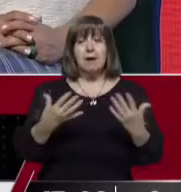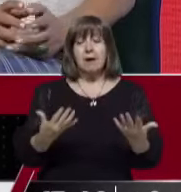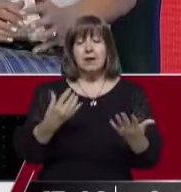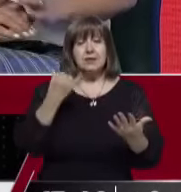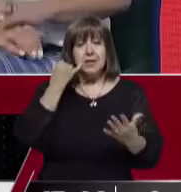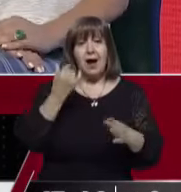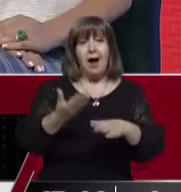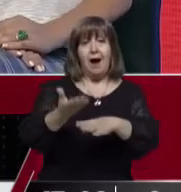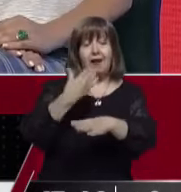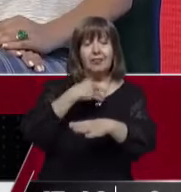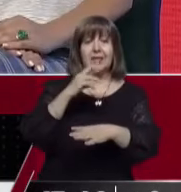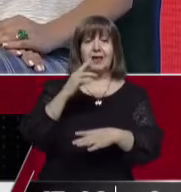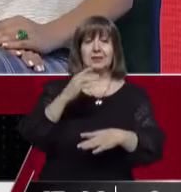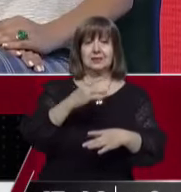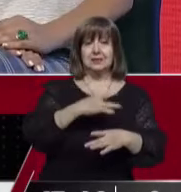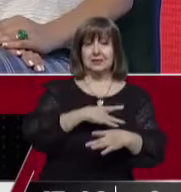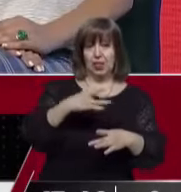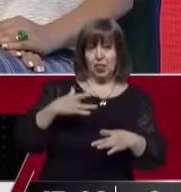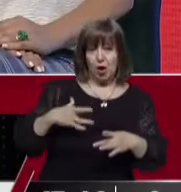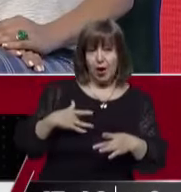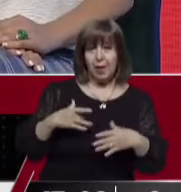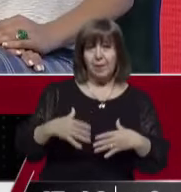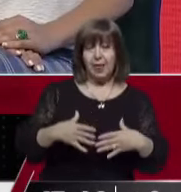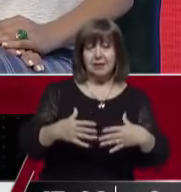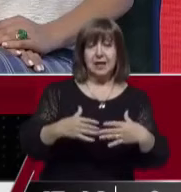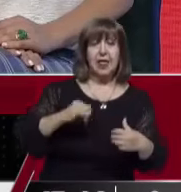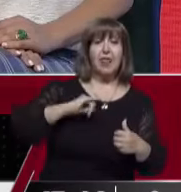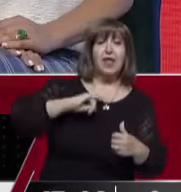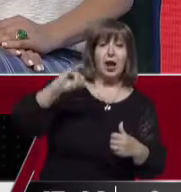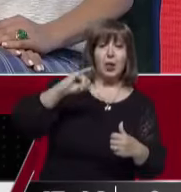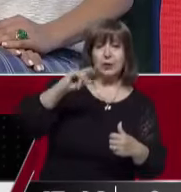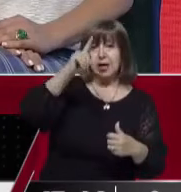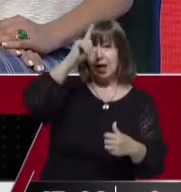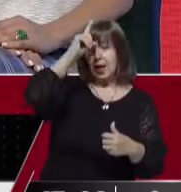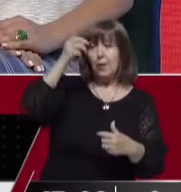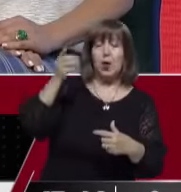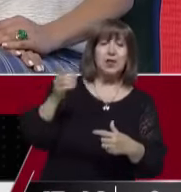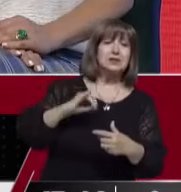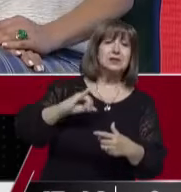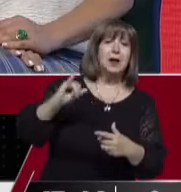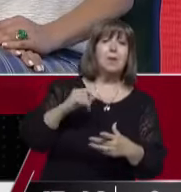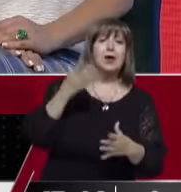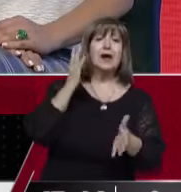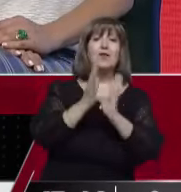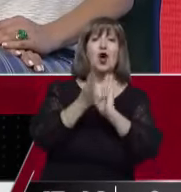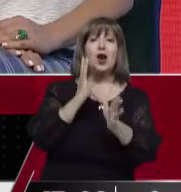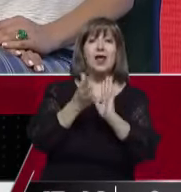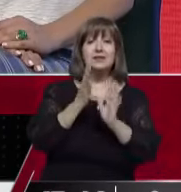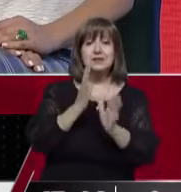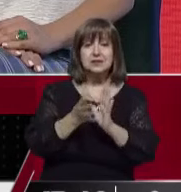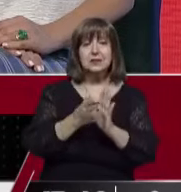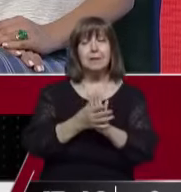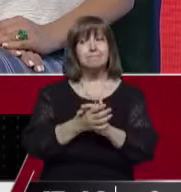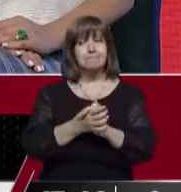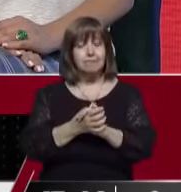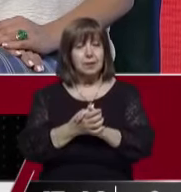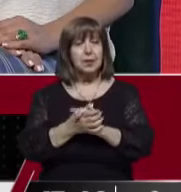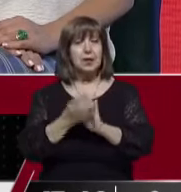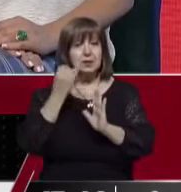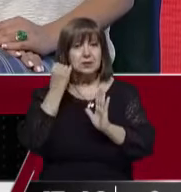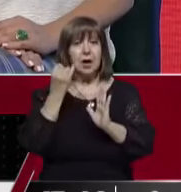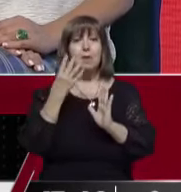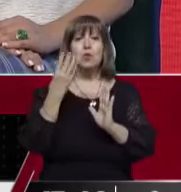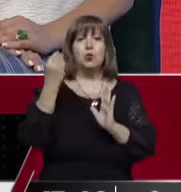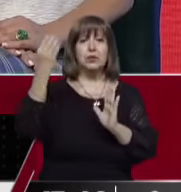condiciones chicos Esta es la situación que se vive a esta hora en el barrio presidente Sarmiento Recién ahora hay un poquito más de